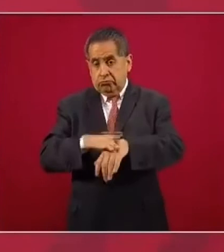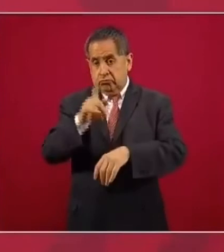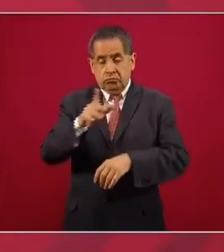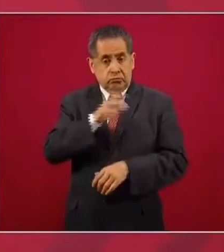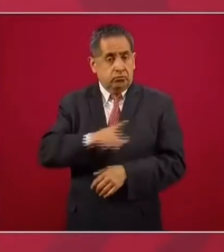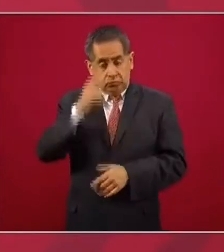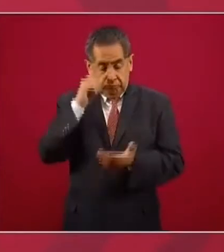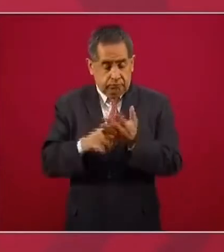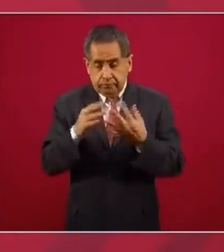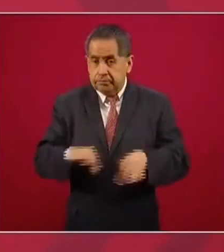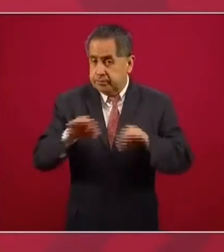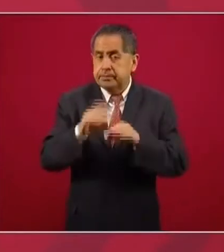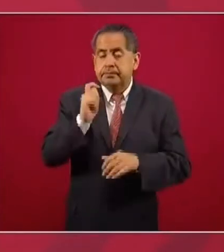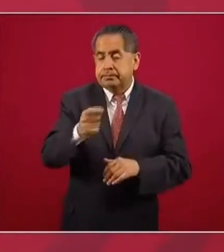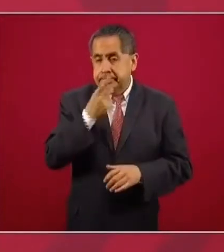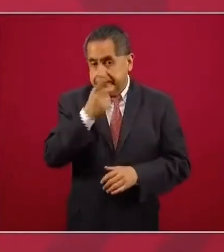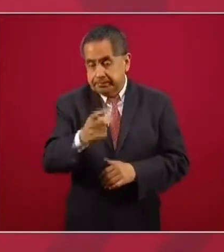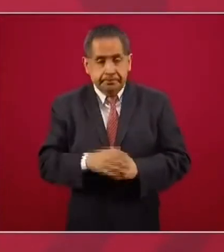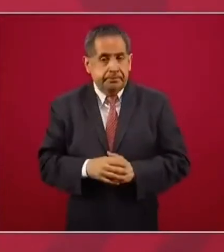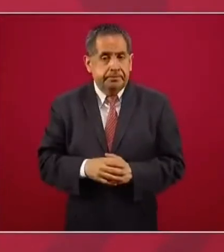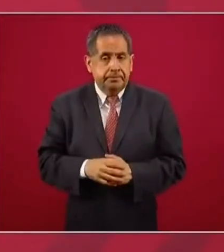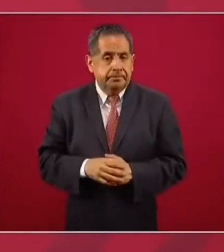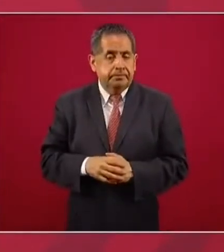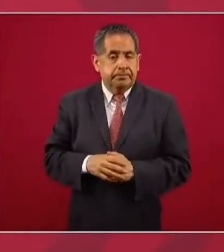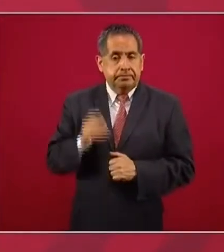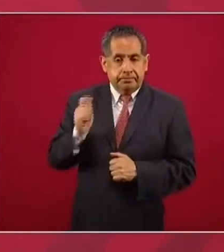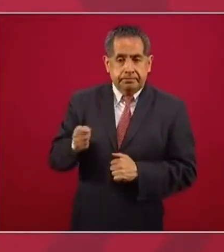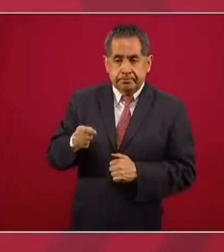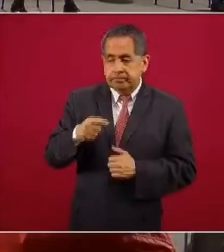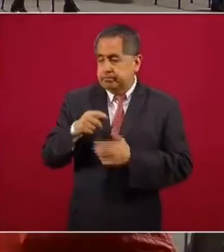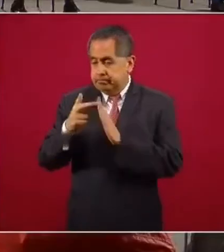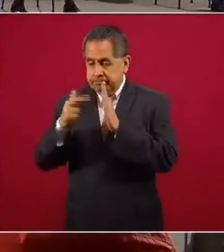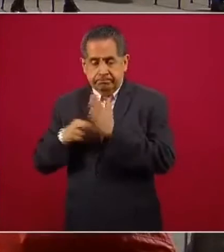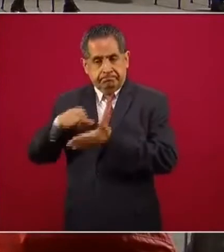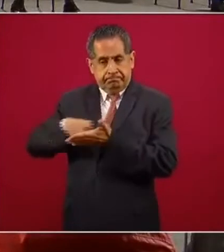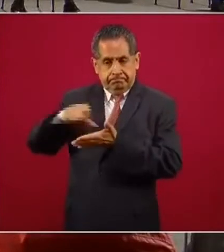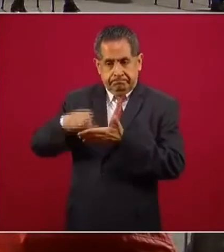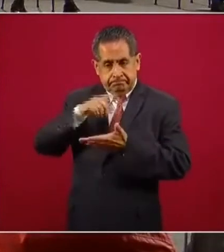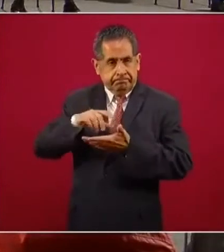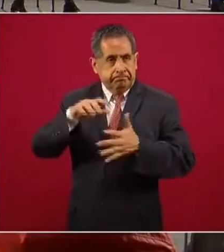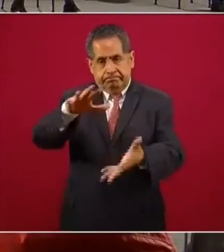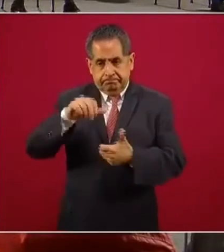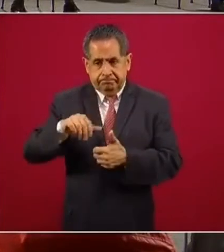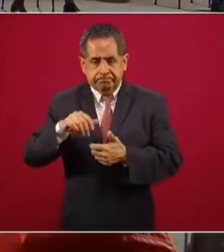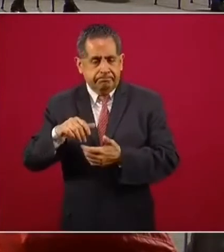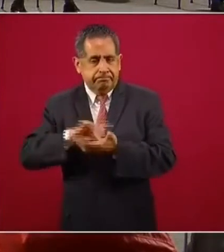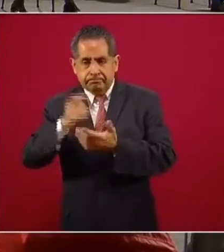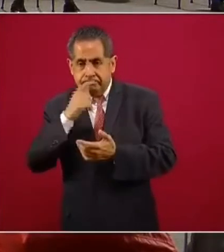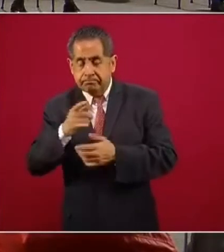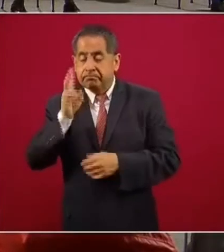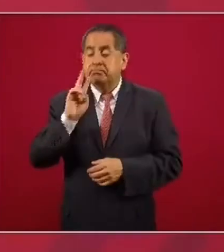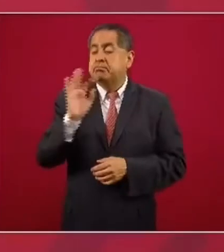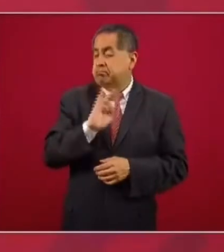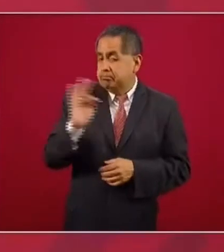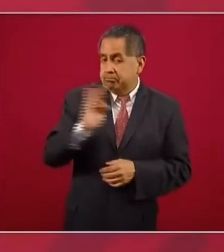que pienso que es importante. De acuerdo con el sistema de adquisiciones de UNOPS, hay la